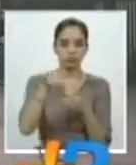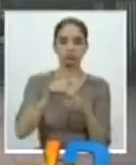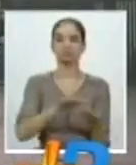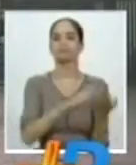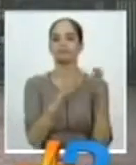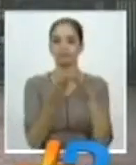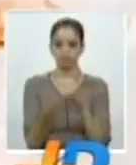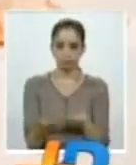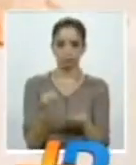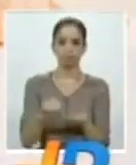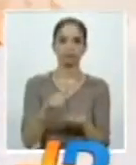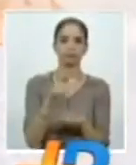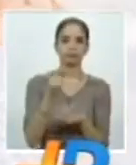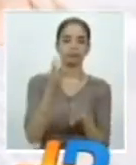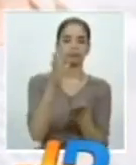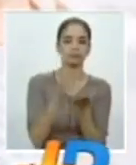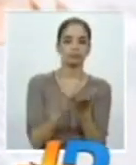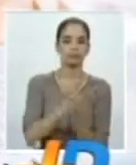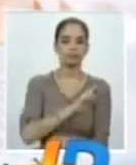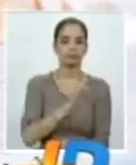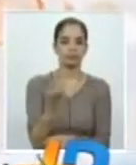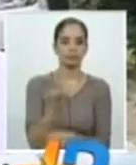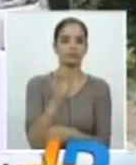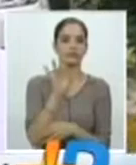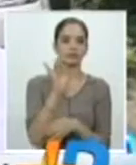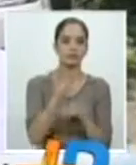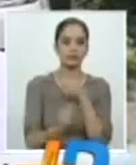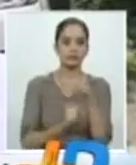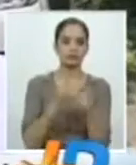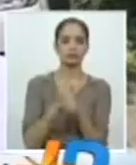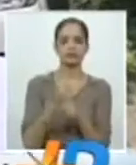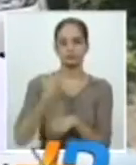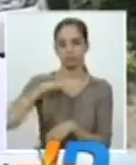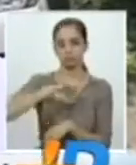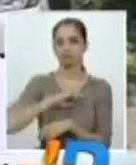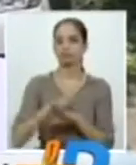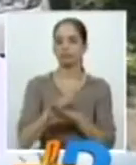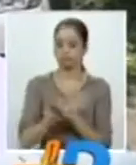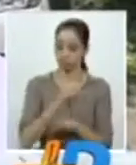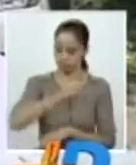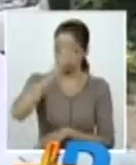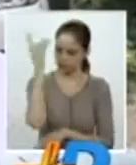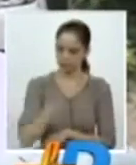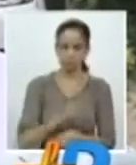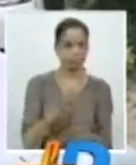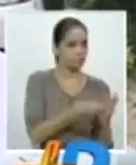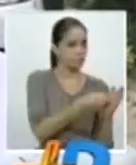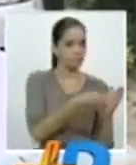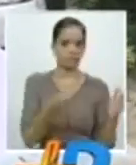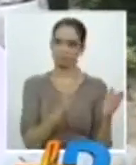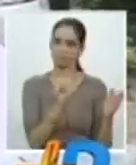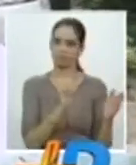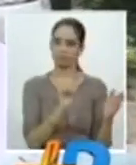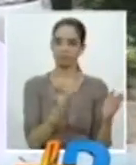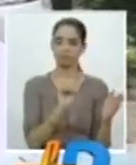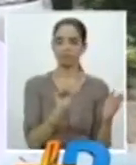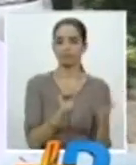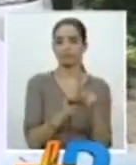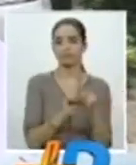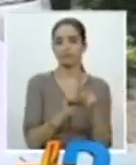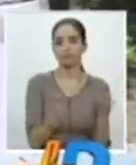Hospital Departamental del Valle Juan Camilo Montoya, de 15 años. Nosotros habíamos tomado la decisión que no lo desconectábamos, pero el